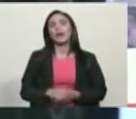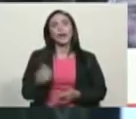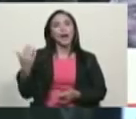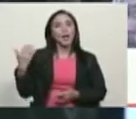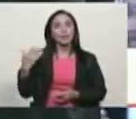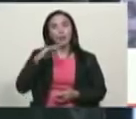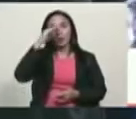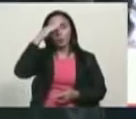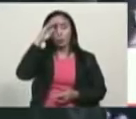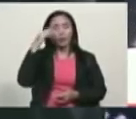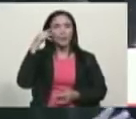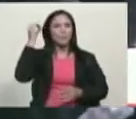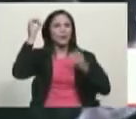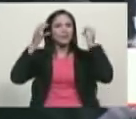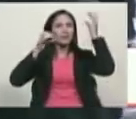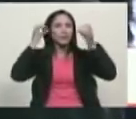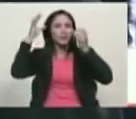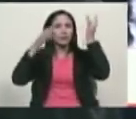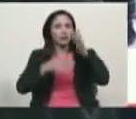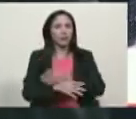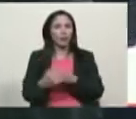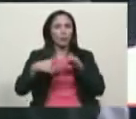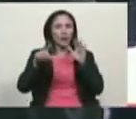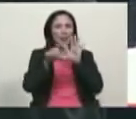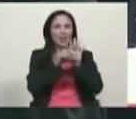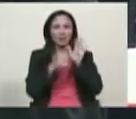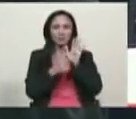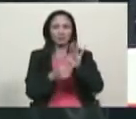En Cuba nos inventaron una ley que